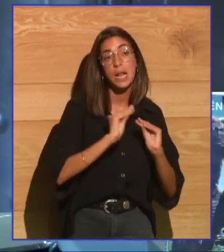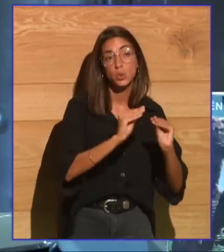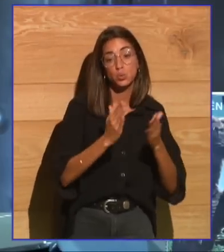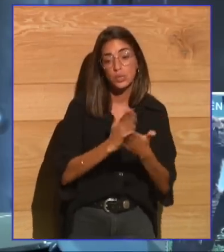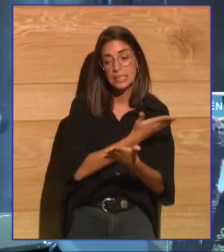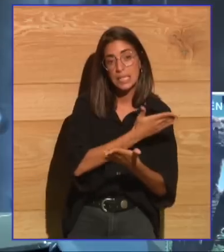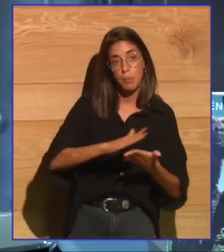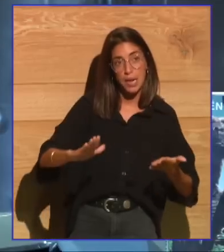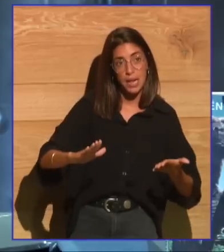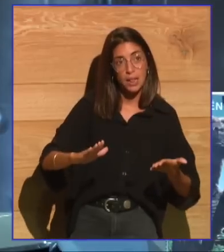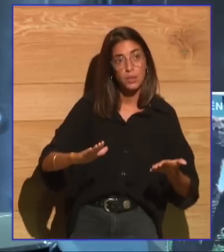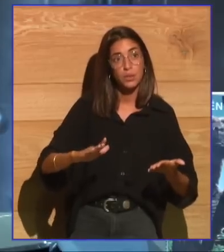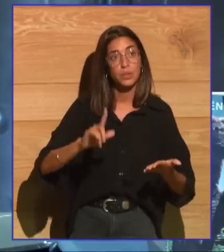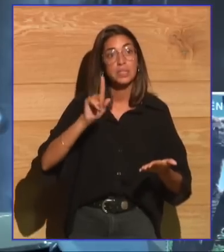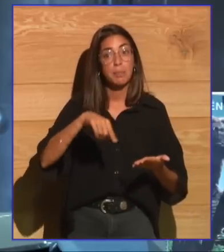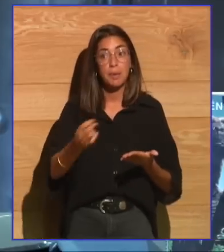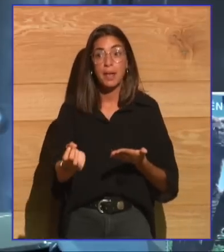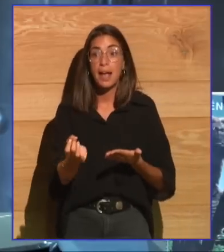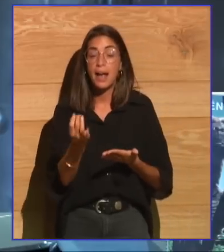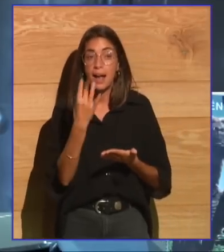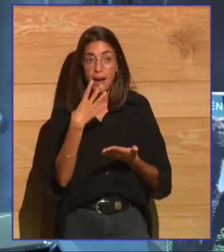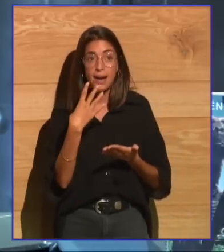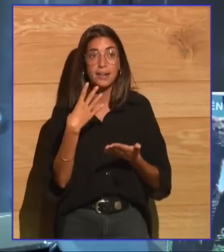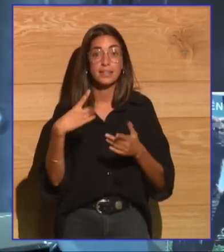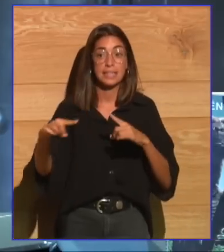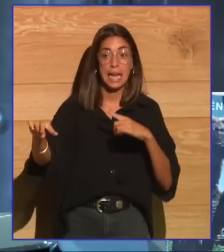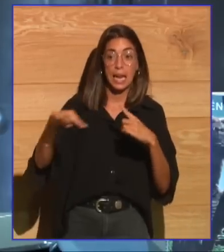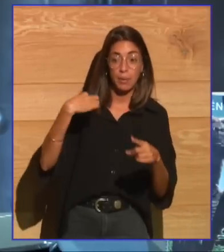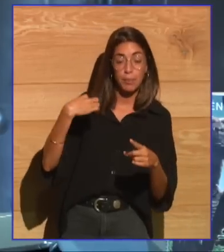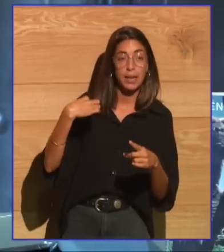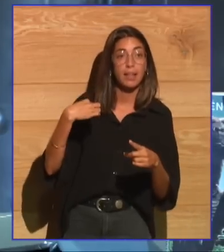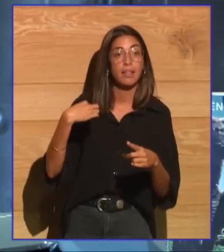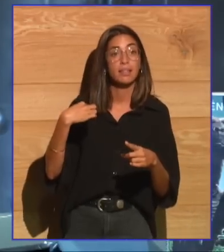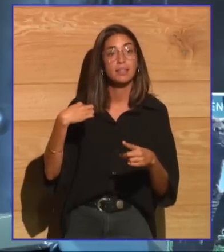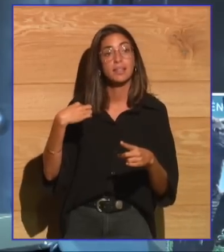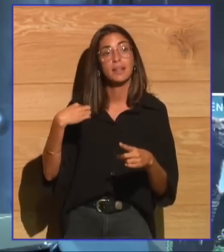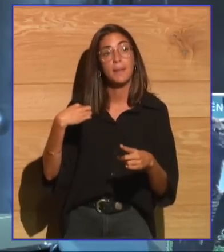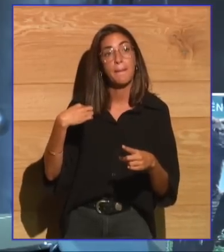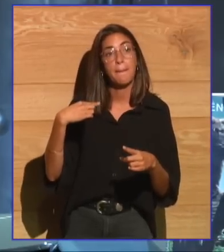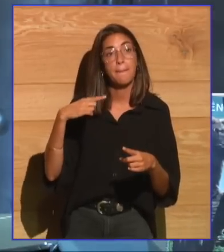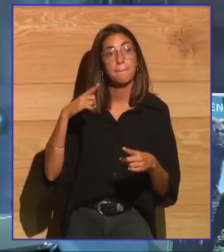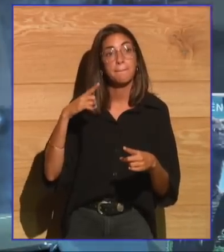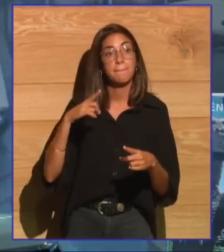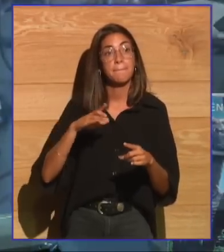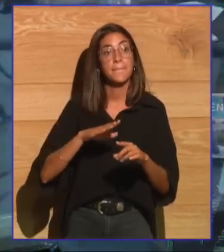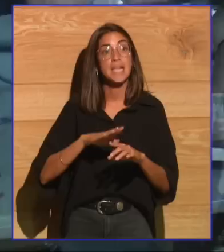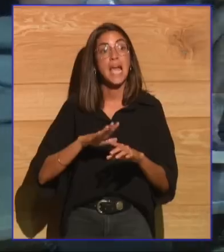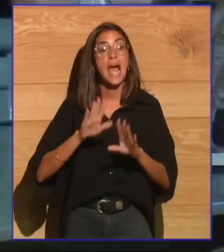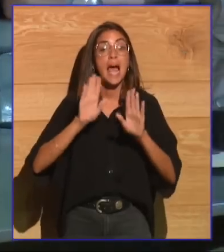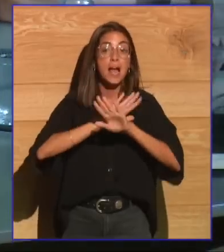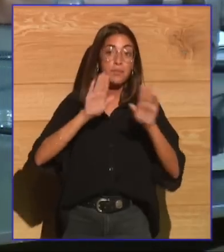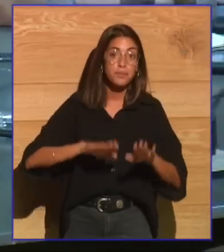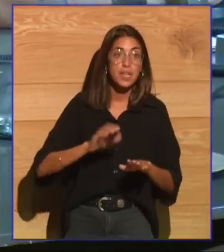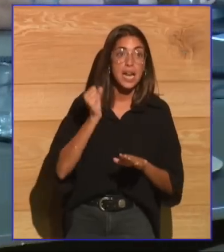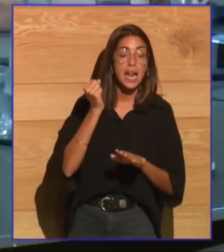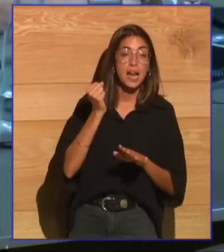cartas que le manda la hermana hermana que no sabe absolutamente nada se apiada de ella el amante de su marido porque